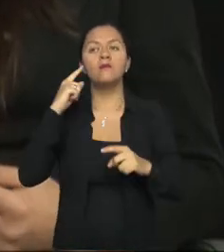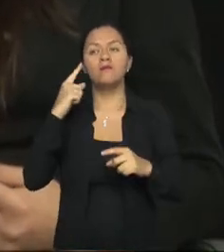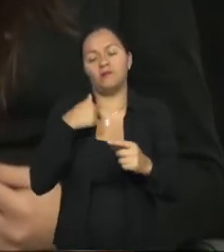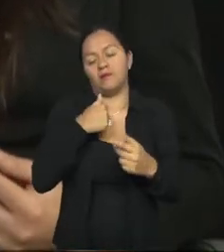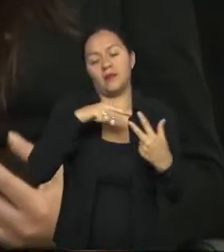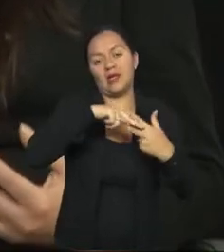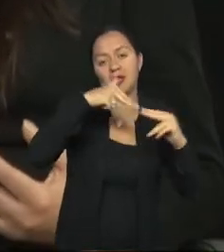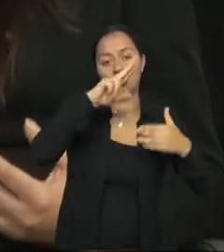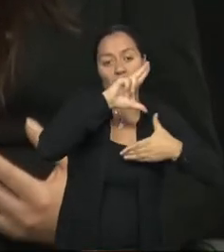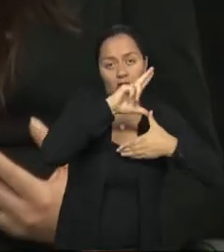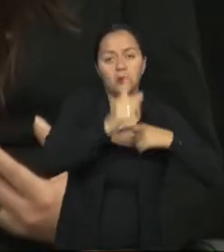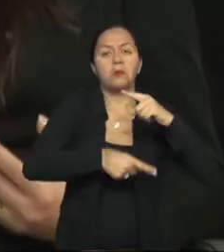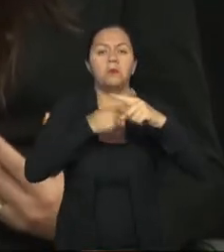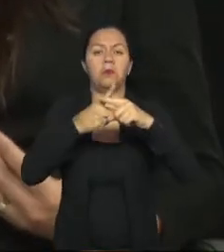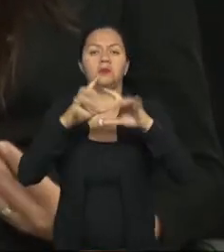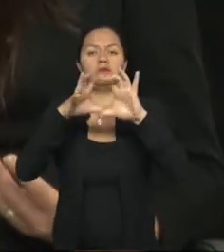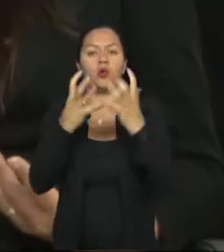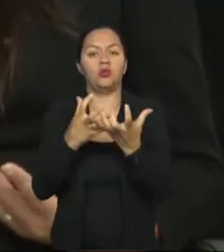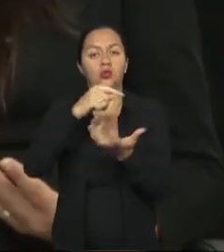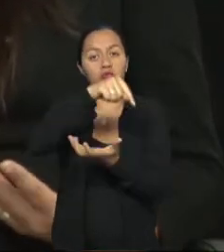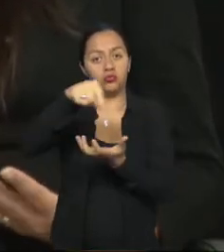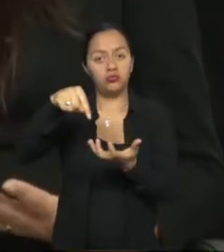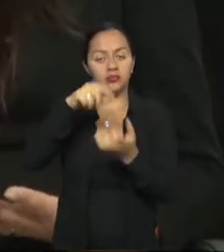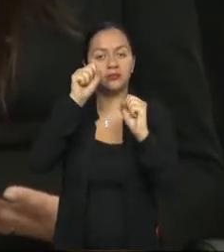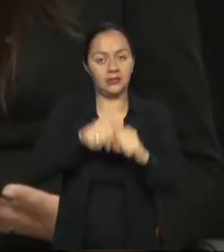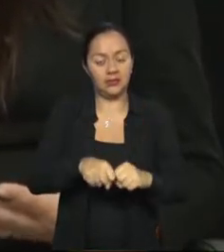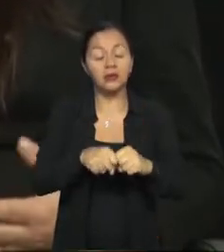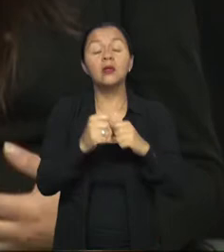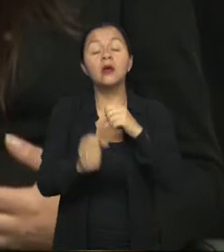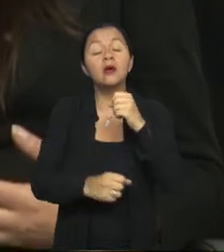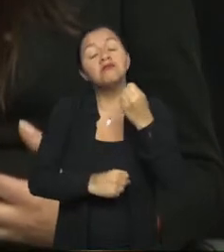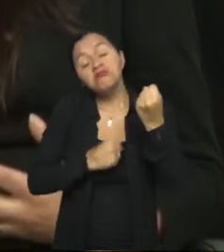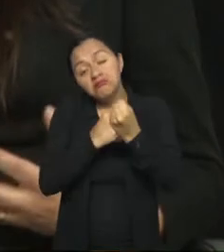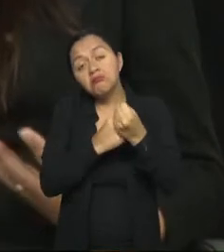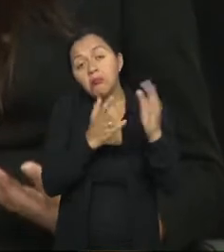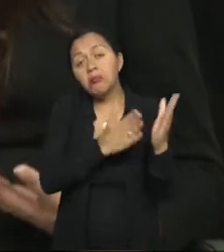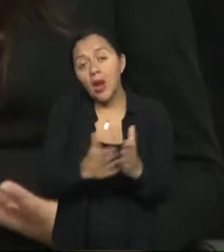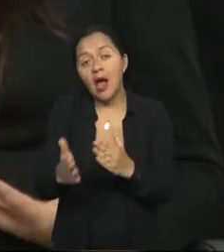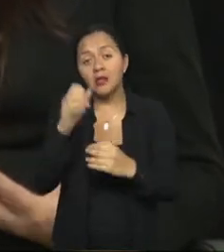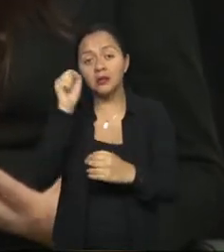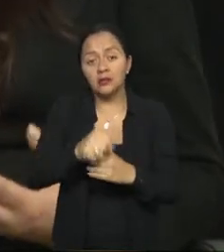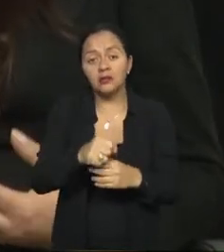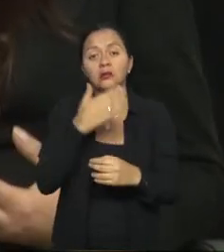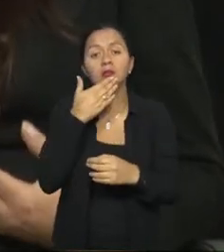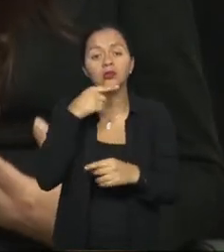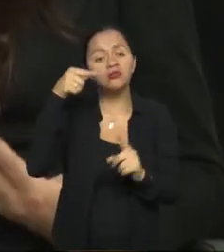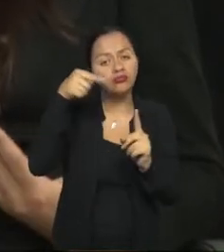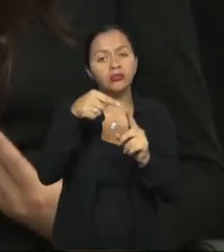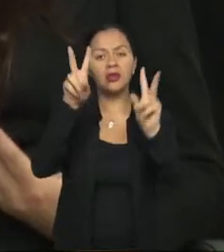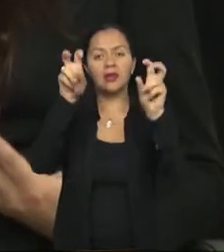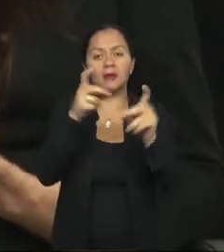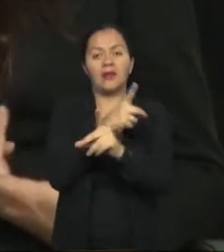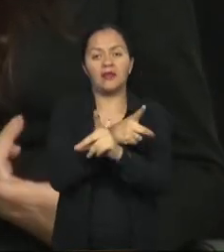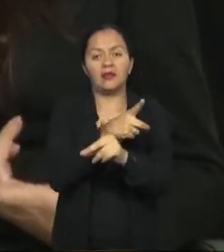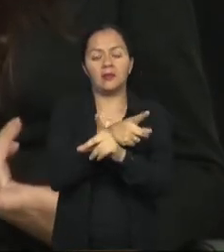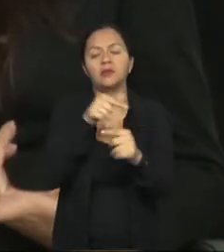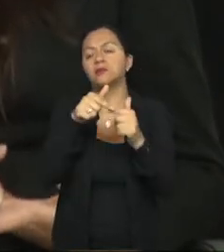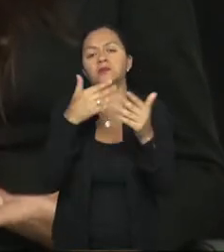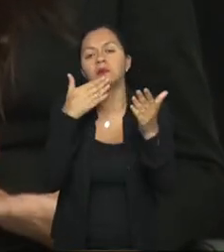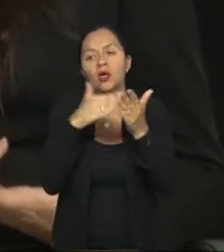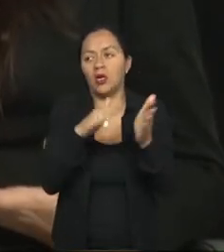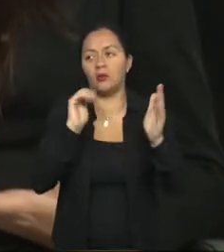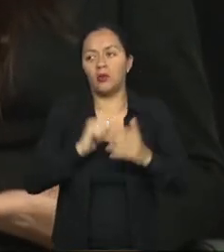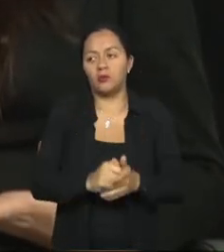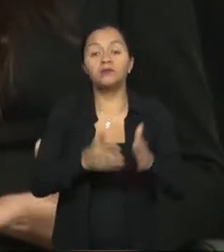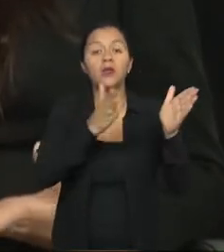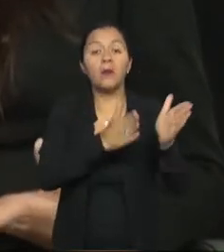pues tenemos, apoyamos todos los programas que tienen que ver con discapacidad, como programas en